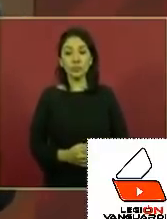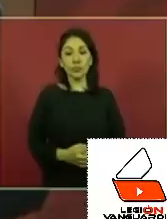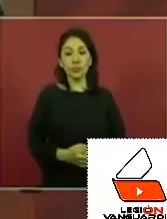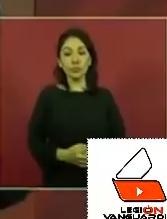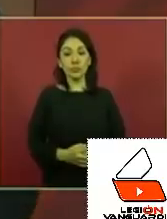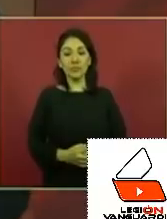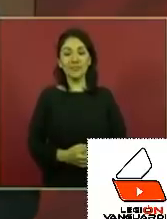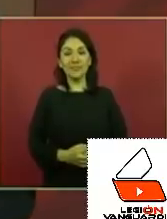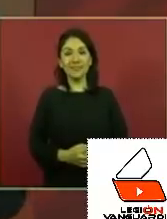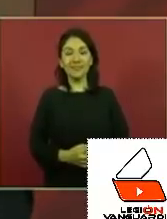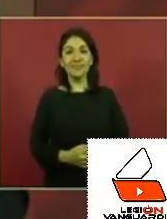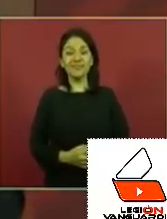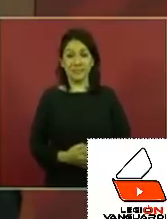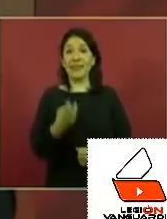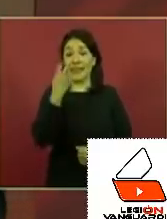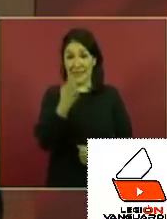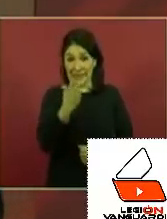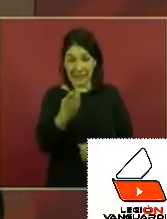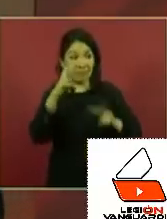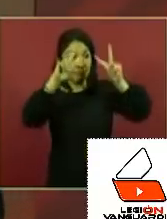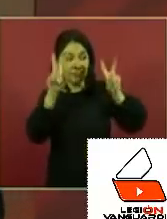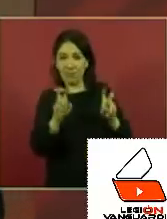Aún cuando ya es ilegal